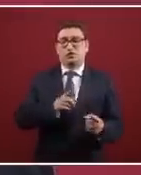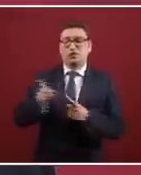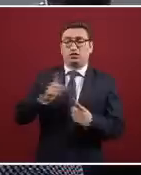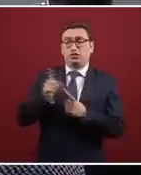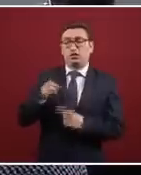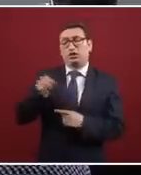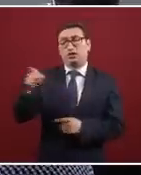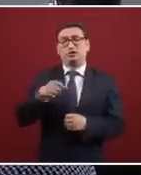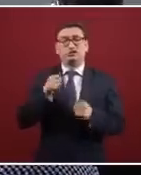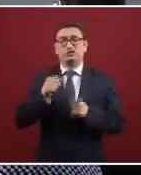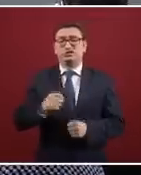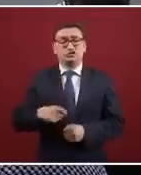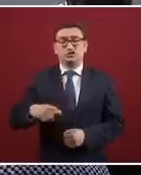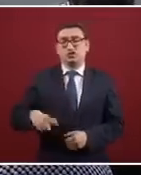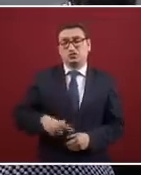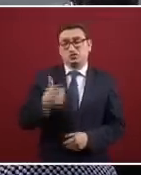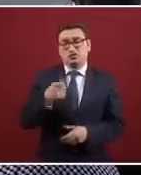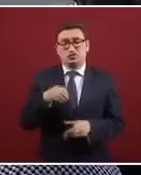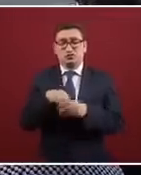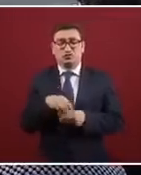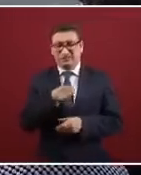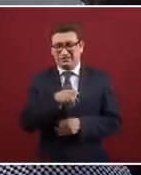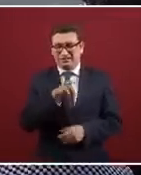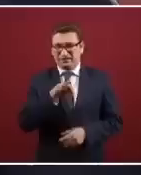la partida secreta, que diga el Reformas?